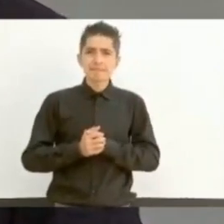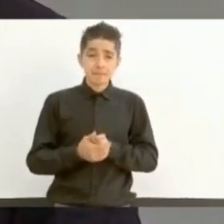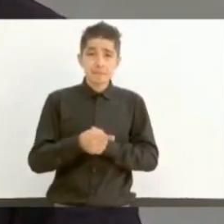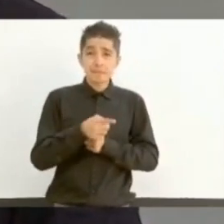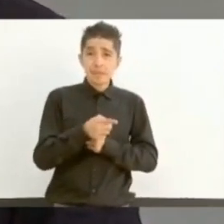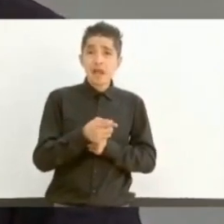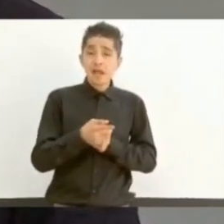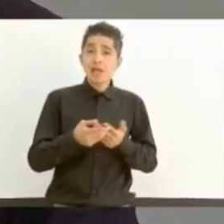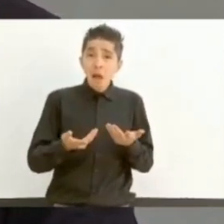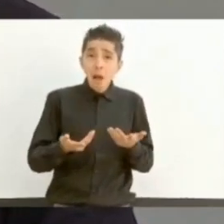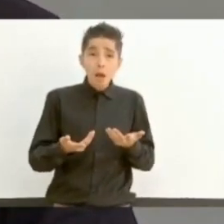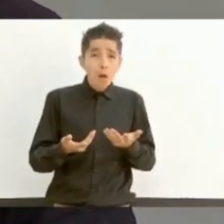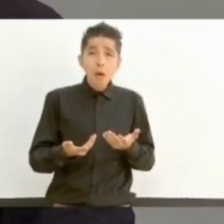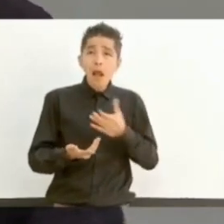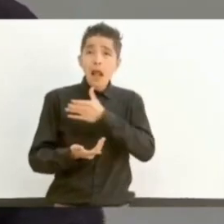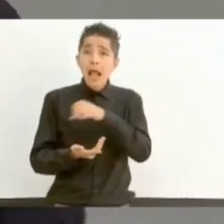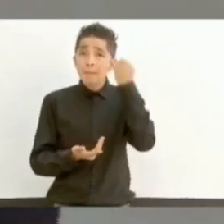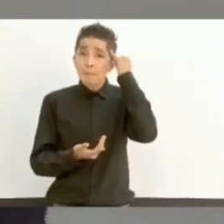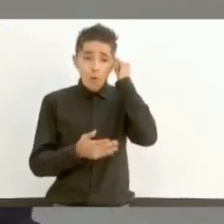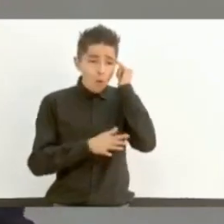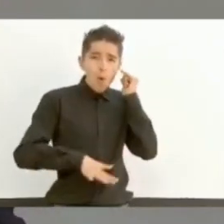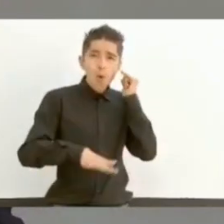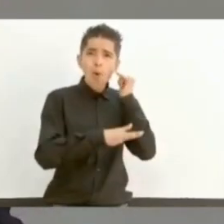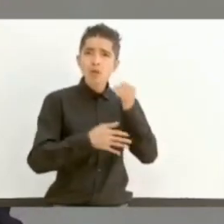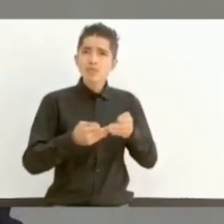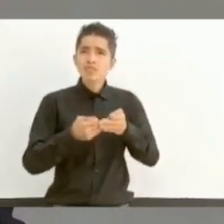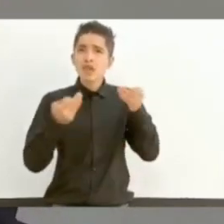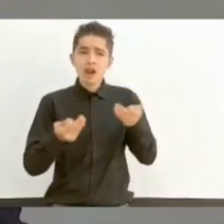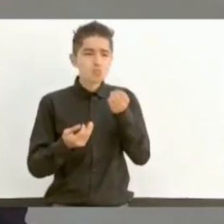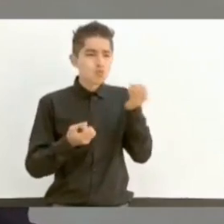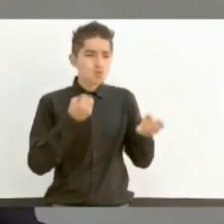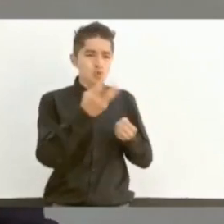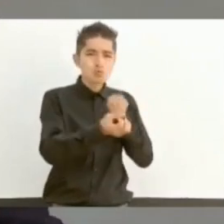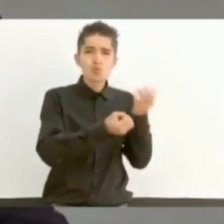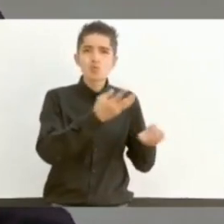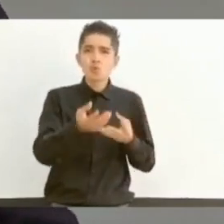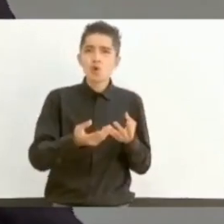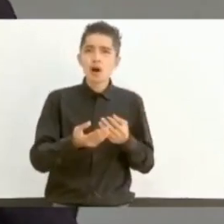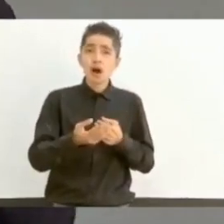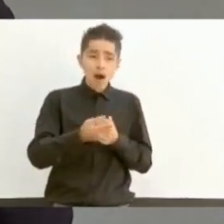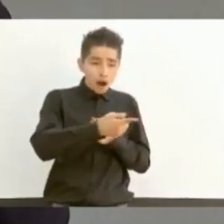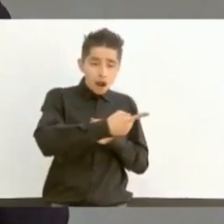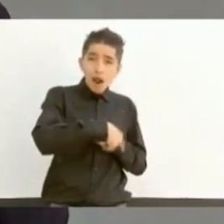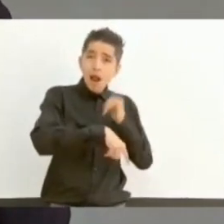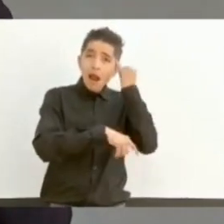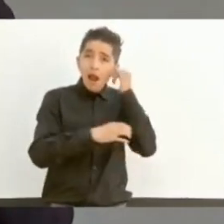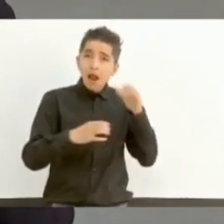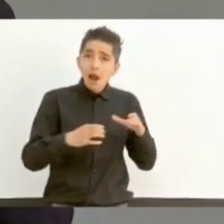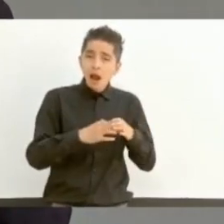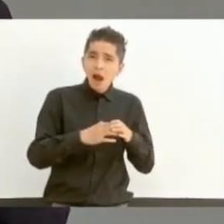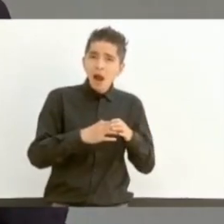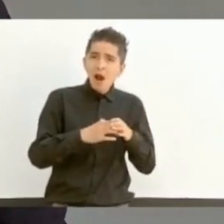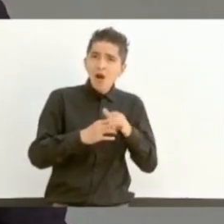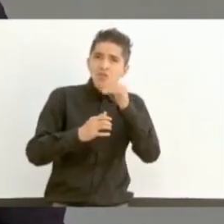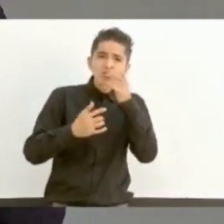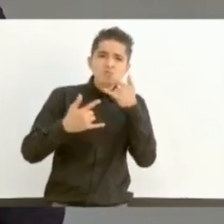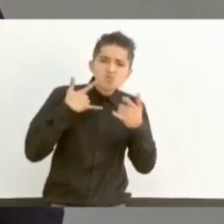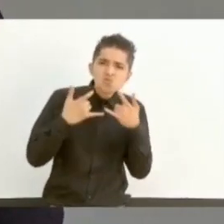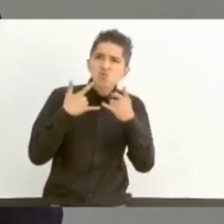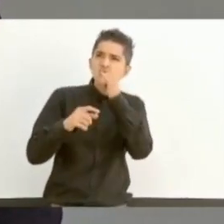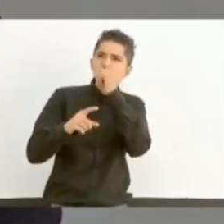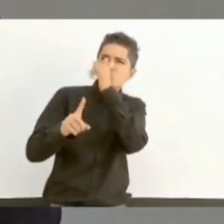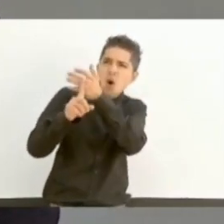entregó la tierra a los campesinos por la que habían luchado durante la